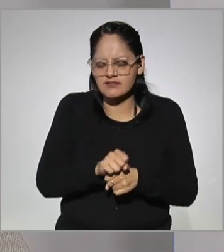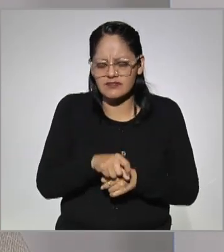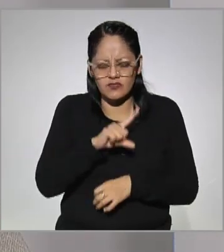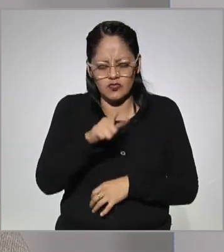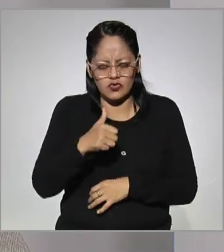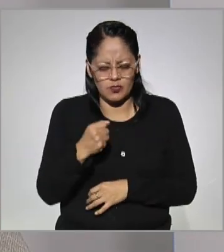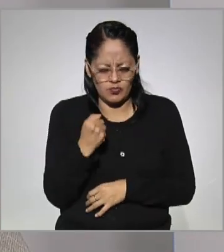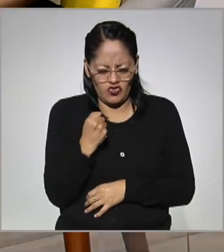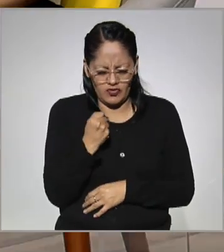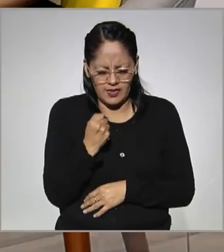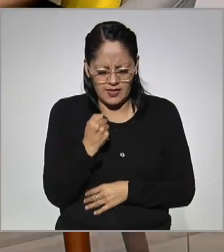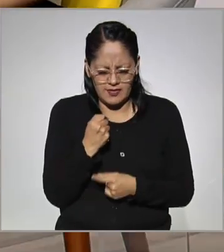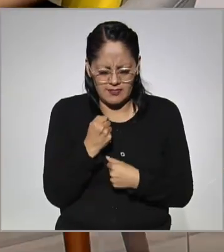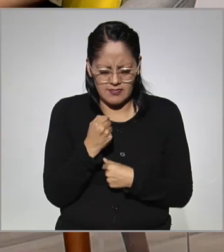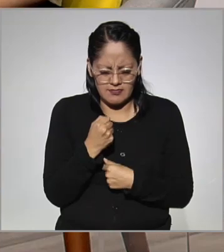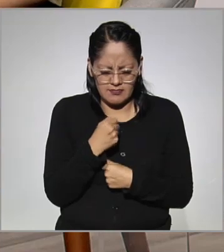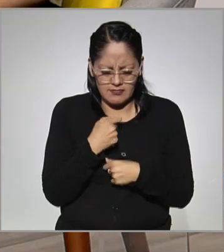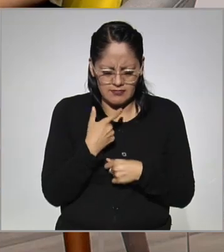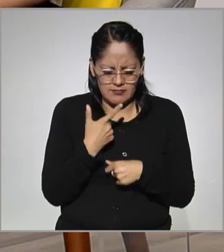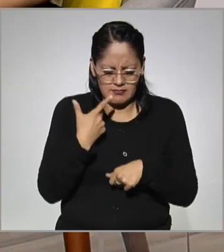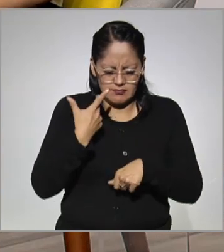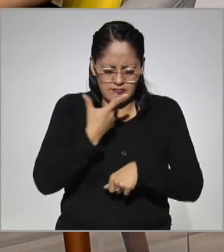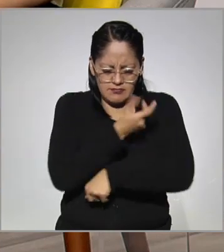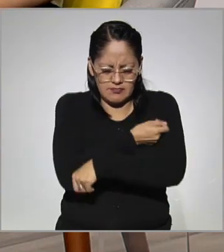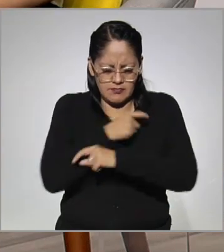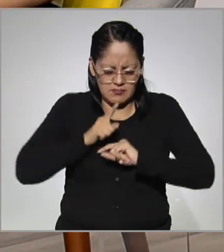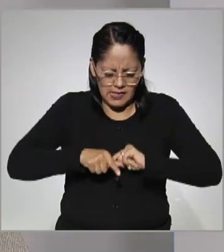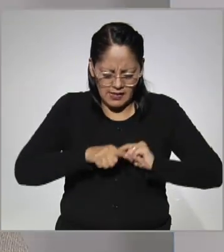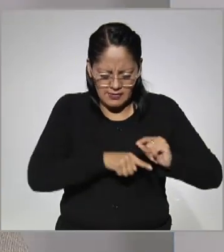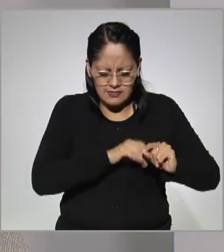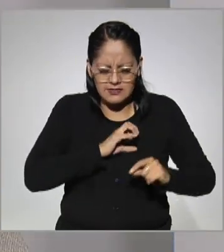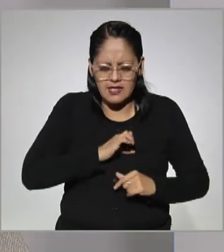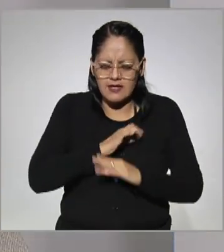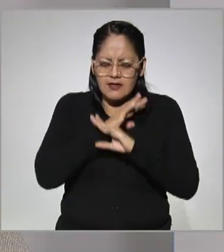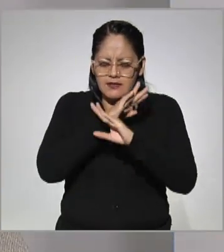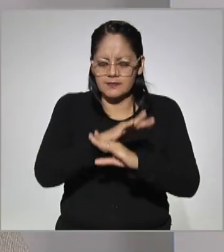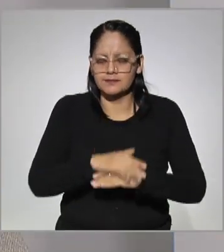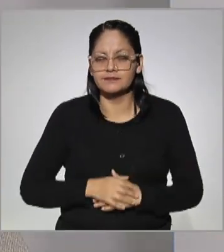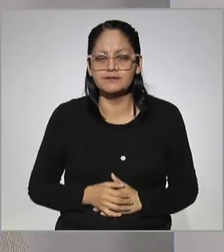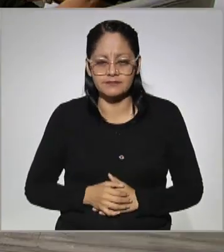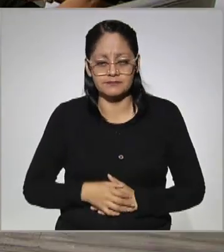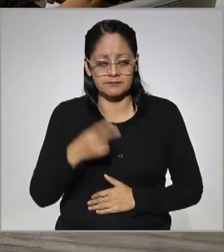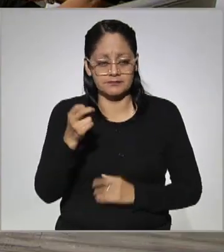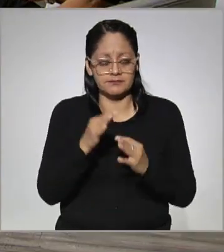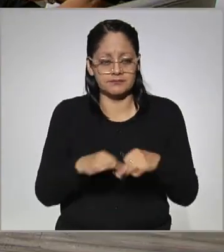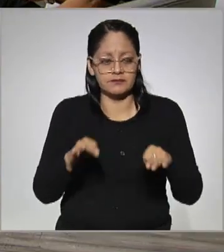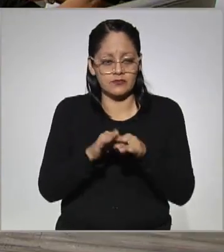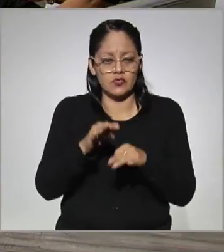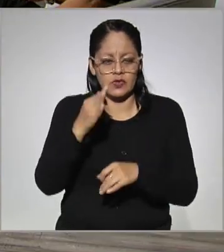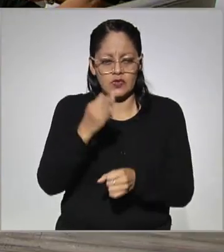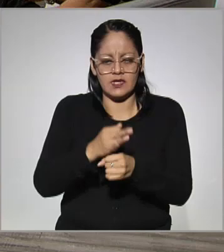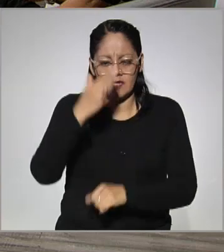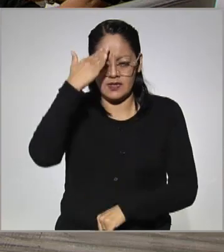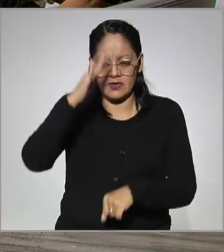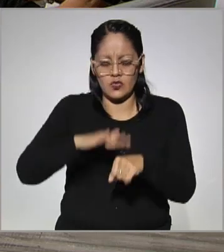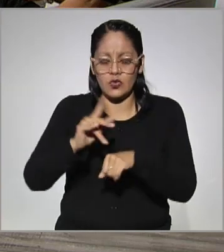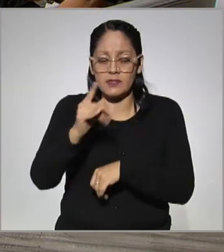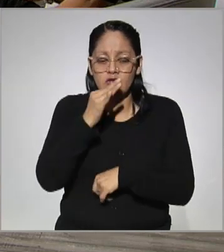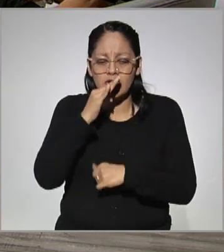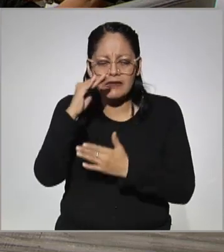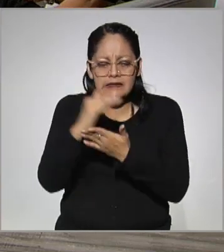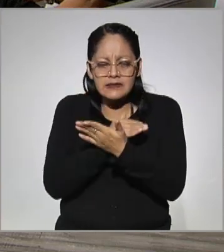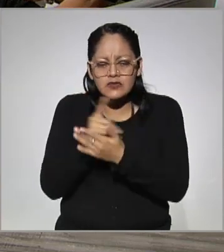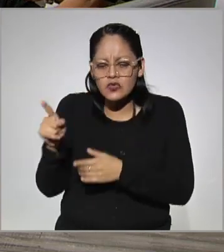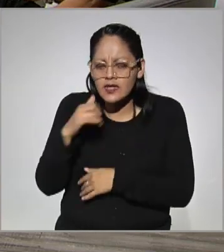poder eliminar el riesgo de poder desarrollar un cáncer cervicuterino. Yo creo que con esto es importante que cerremos. Sí, doctor, nos queda menos de un minuto. ¿Algo nos